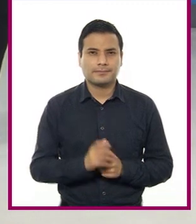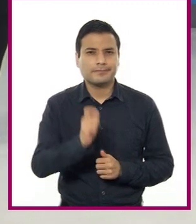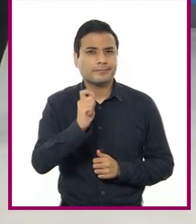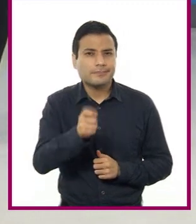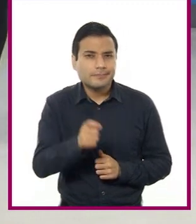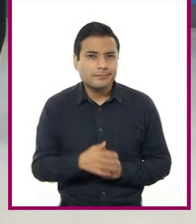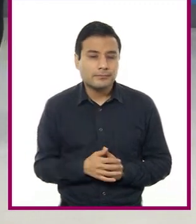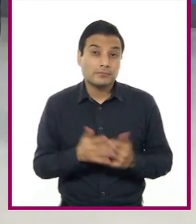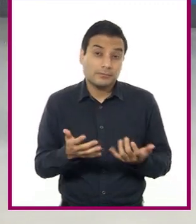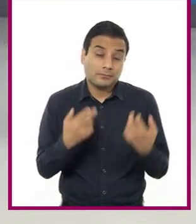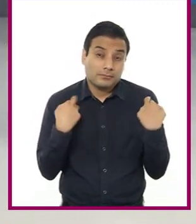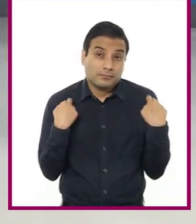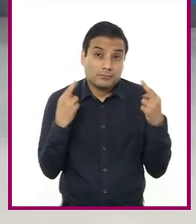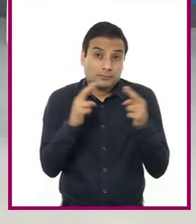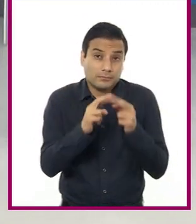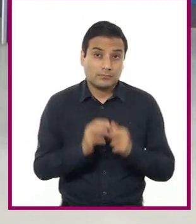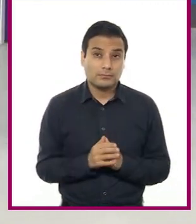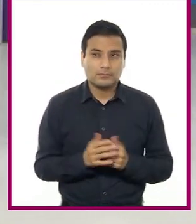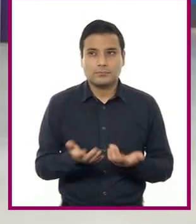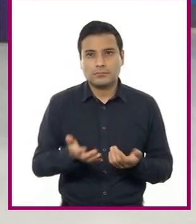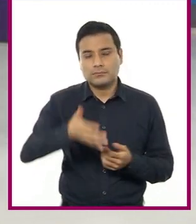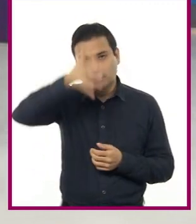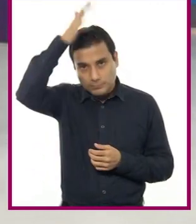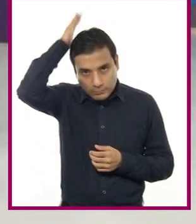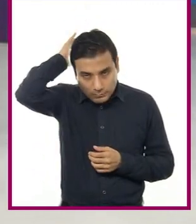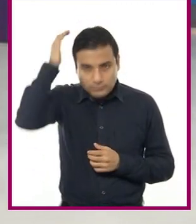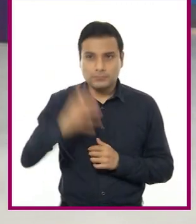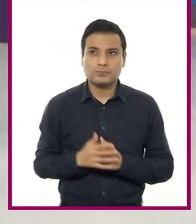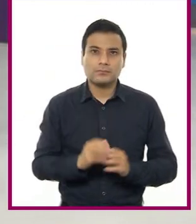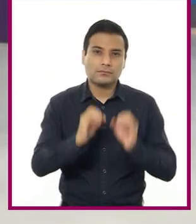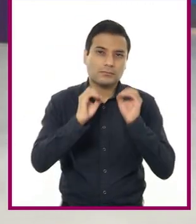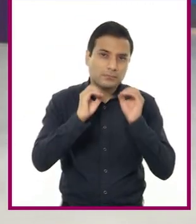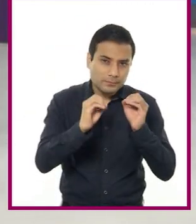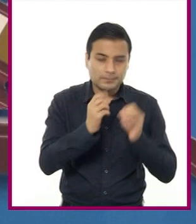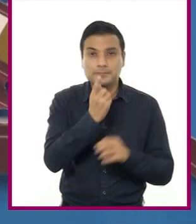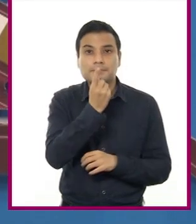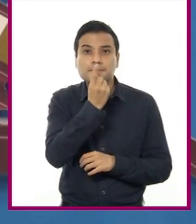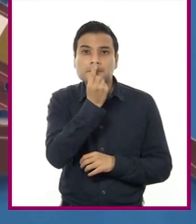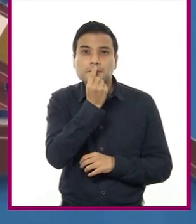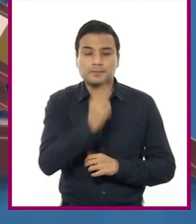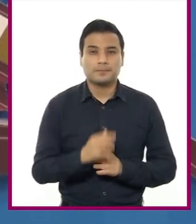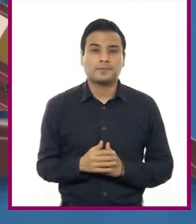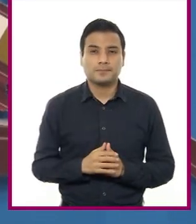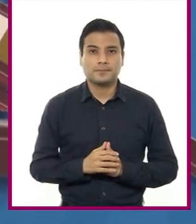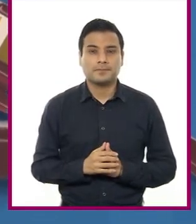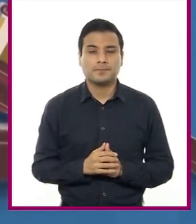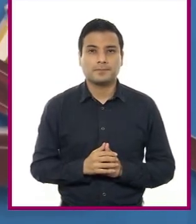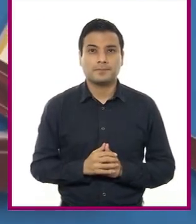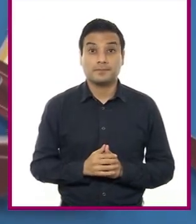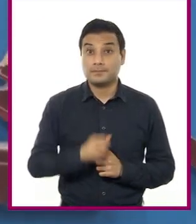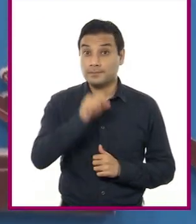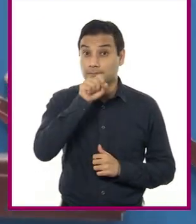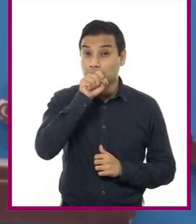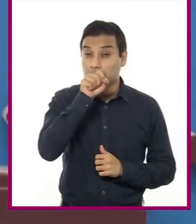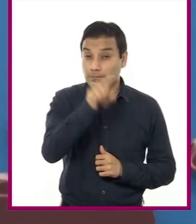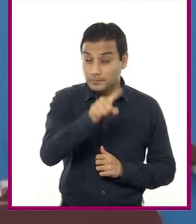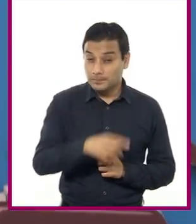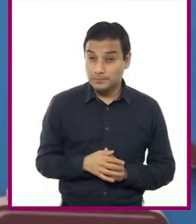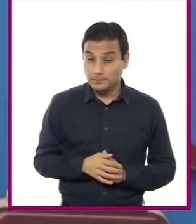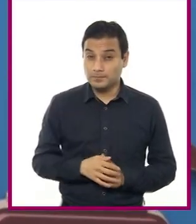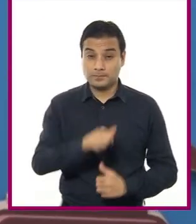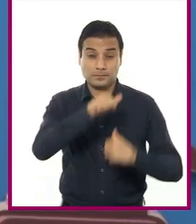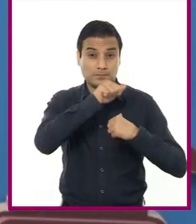los docentes, las y los bomberos y las y los policías. Pero también lo son las